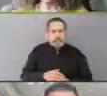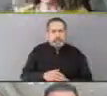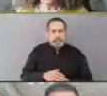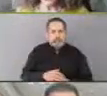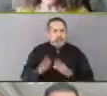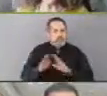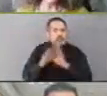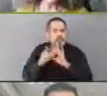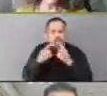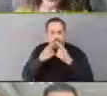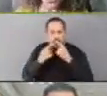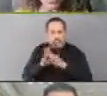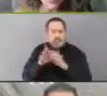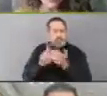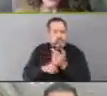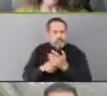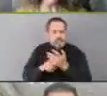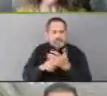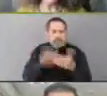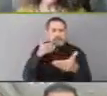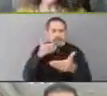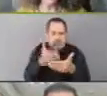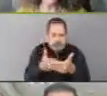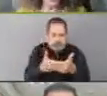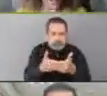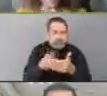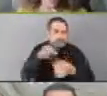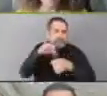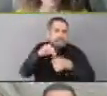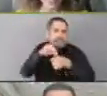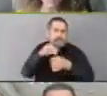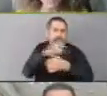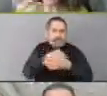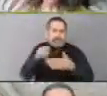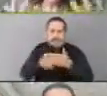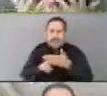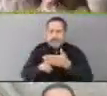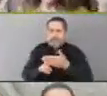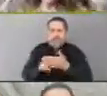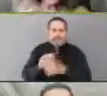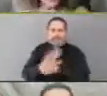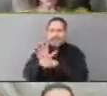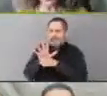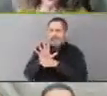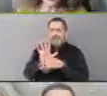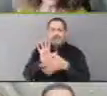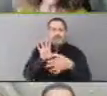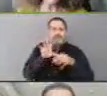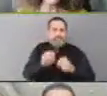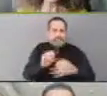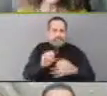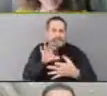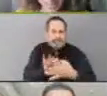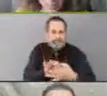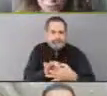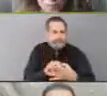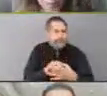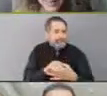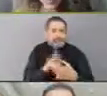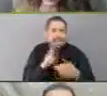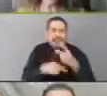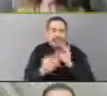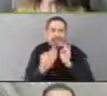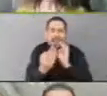alcanzó a las elecciones la pandemia. Es decir, ya estamos en elecciones y seguimos